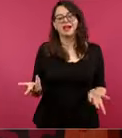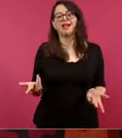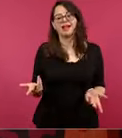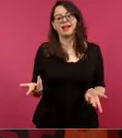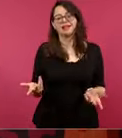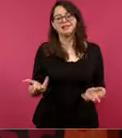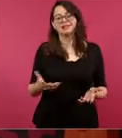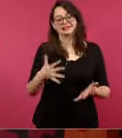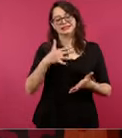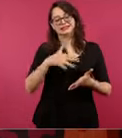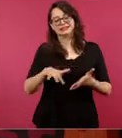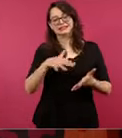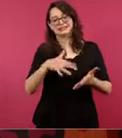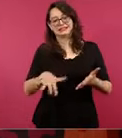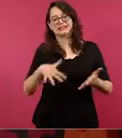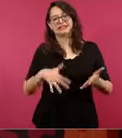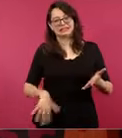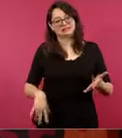Aquí hay cosas que no he dicho